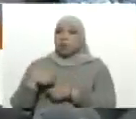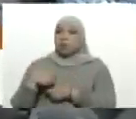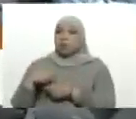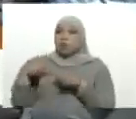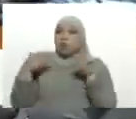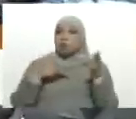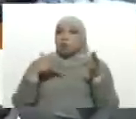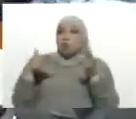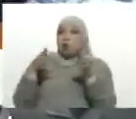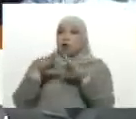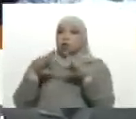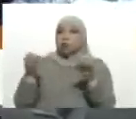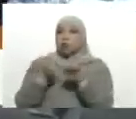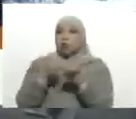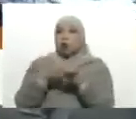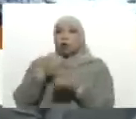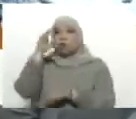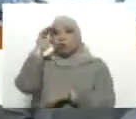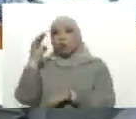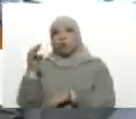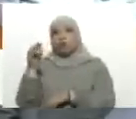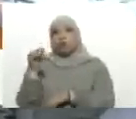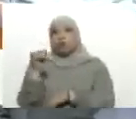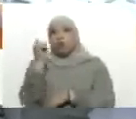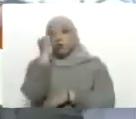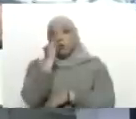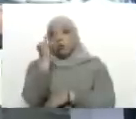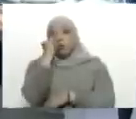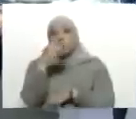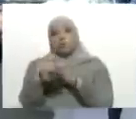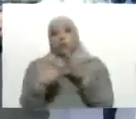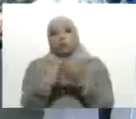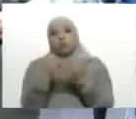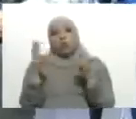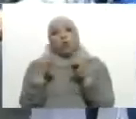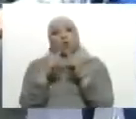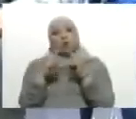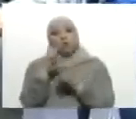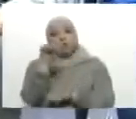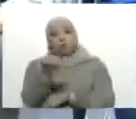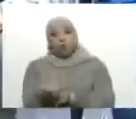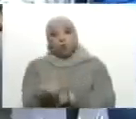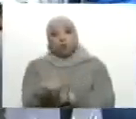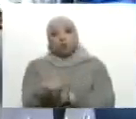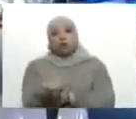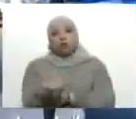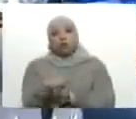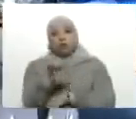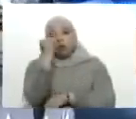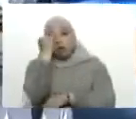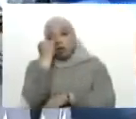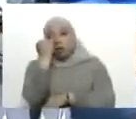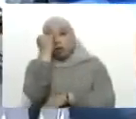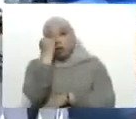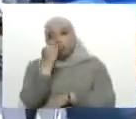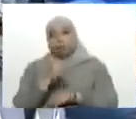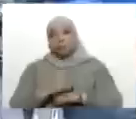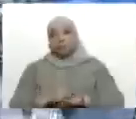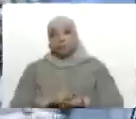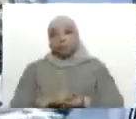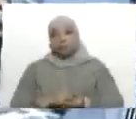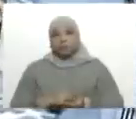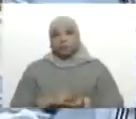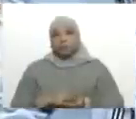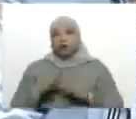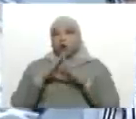Armada con ejército a las indias orientales y básicamente lo que conocemos como India en todos los